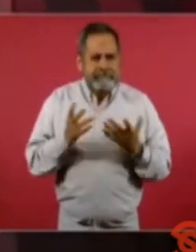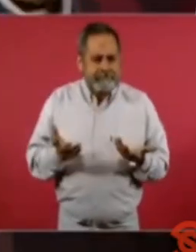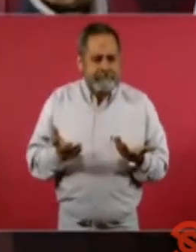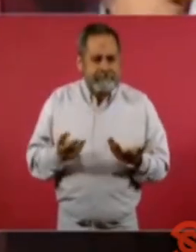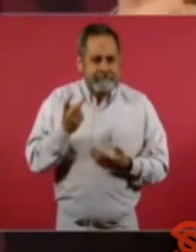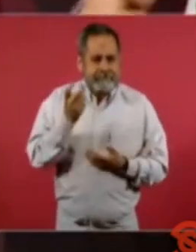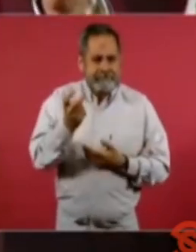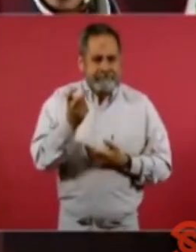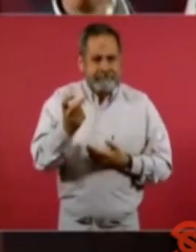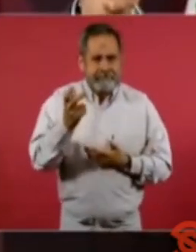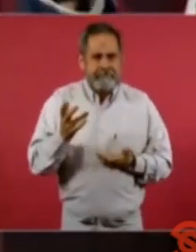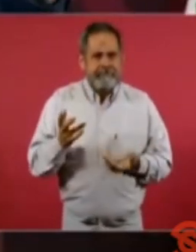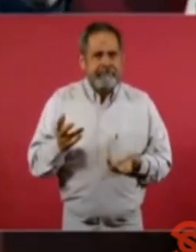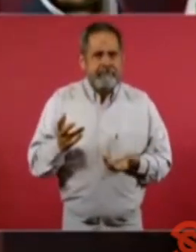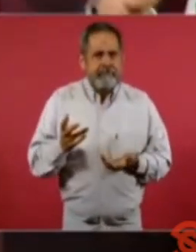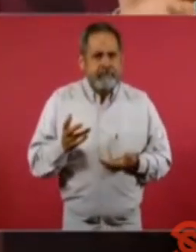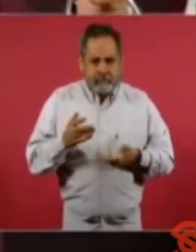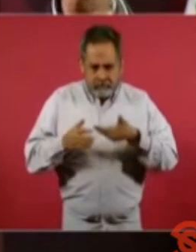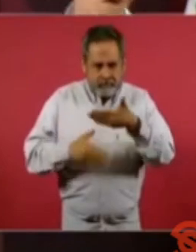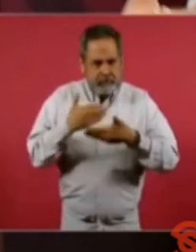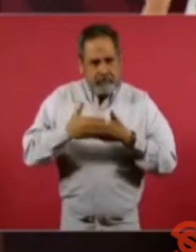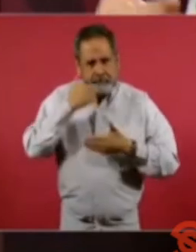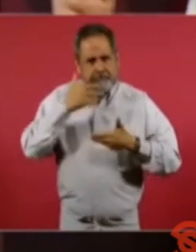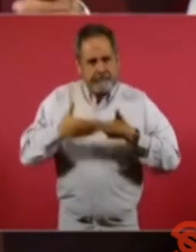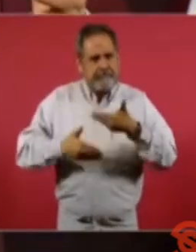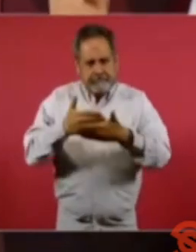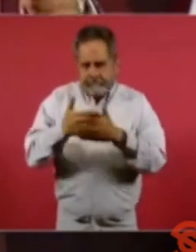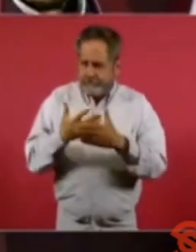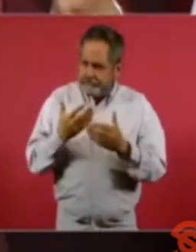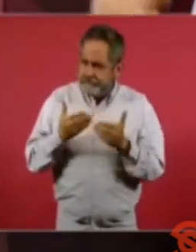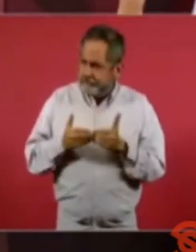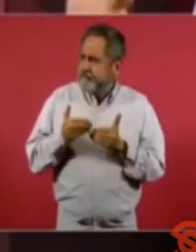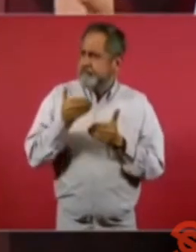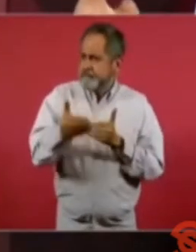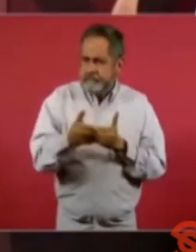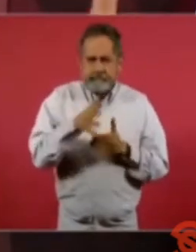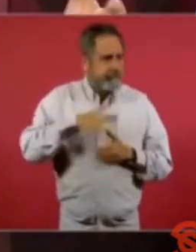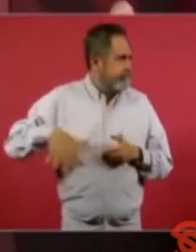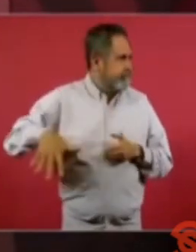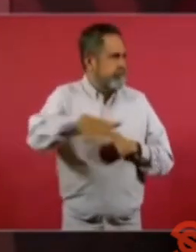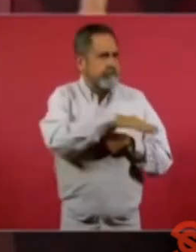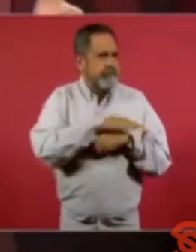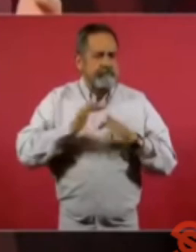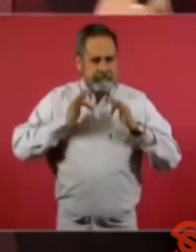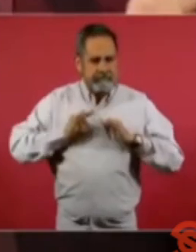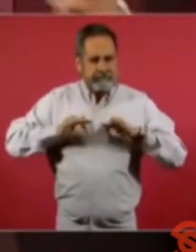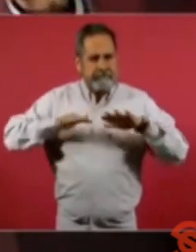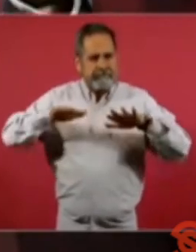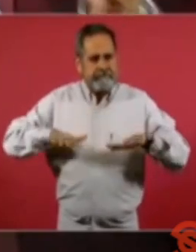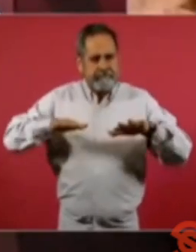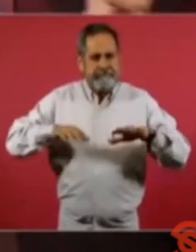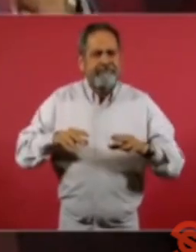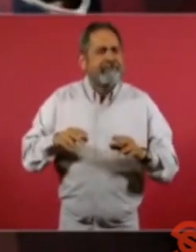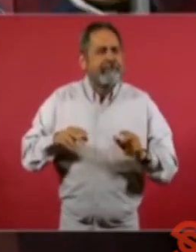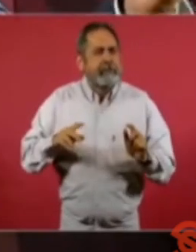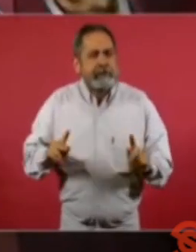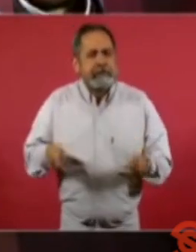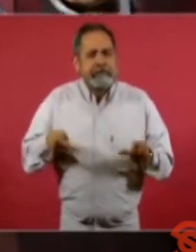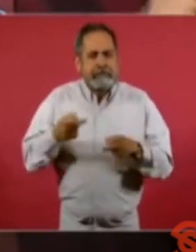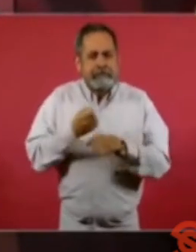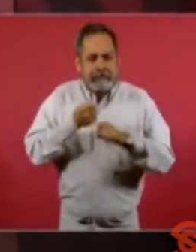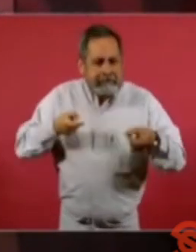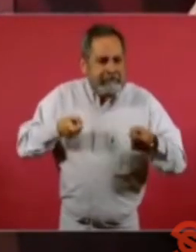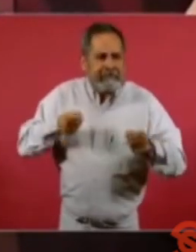vamos a dar un primer paso para controlar la venta